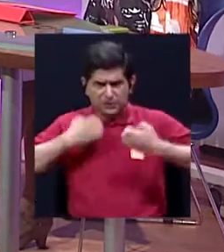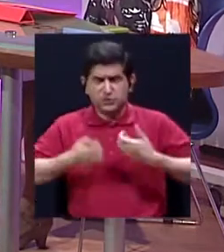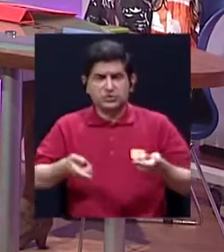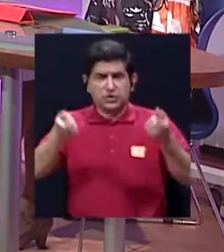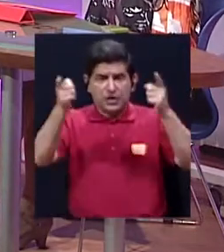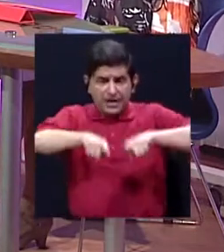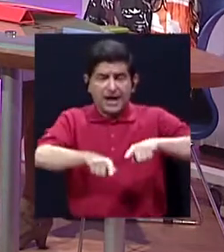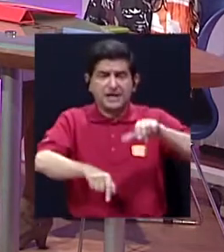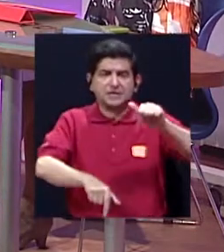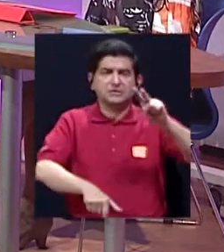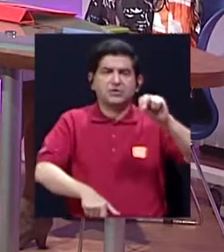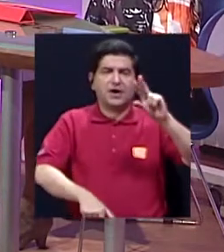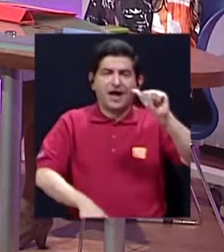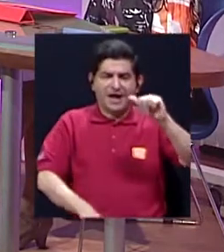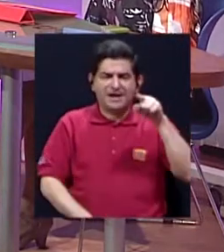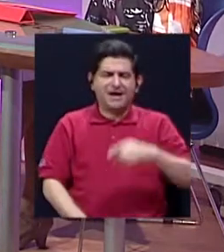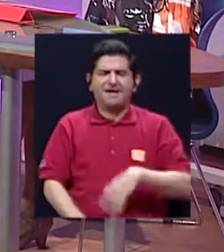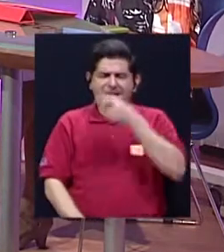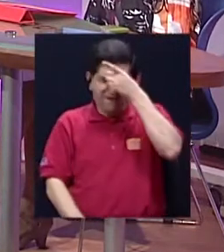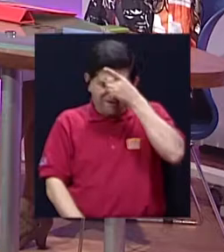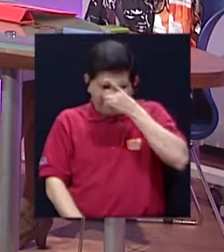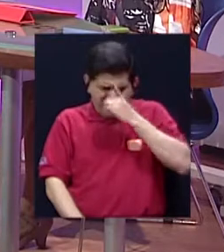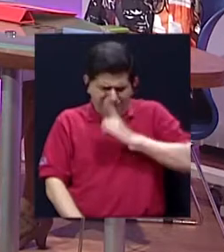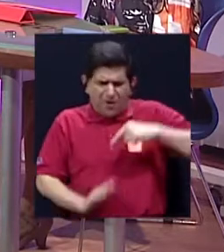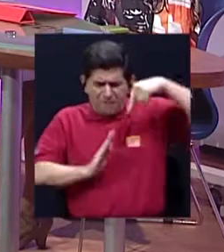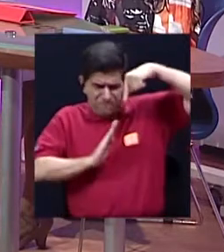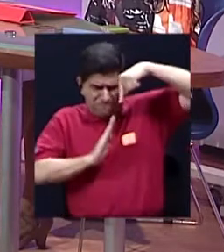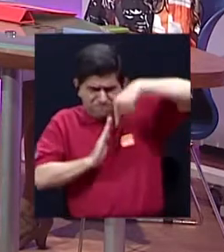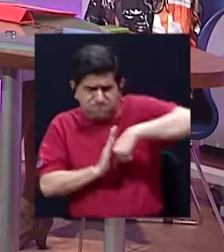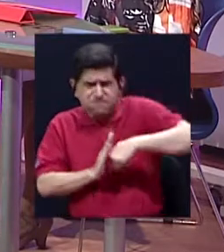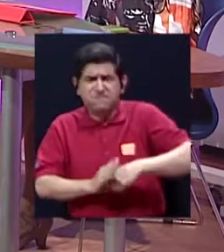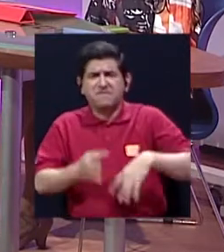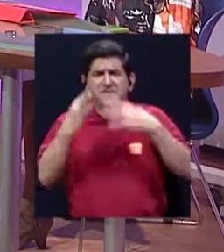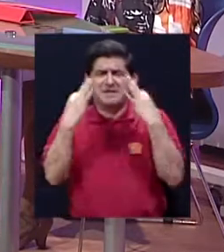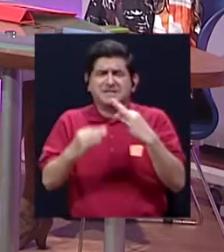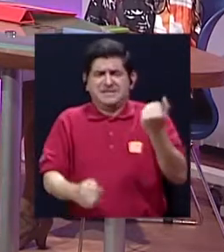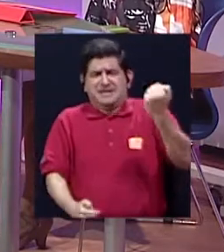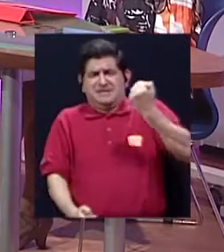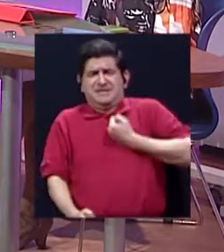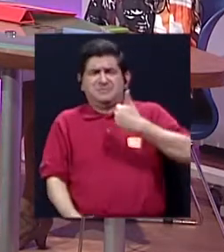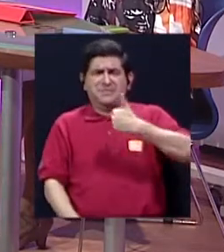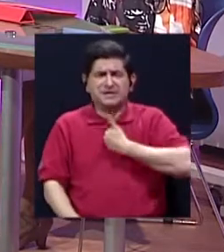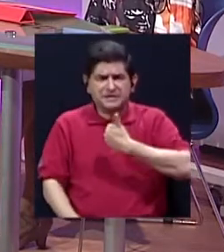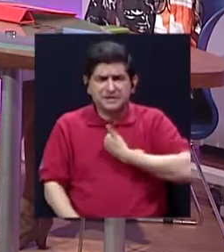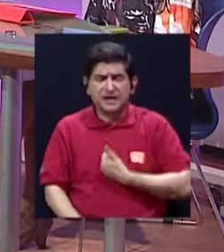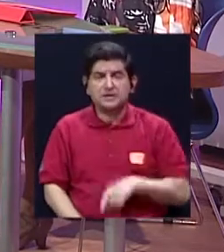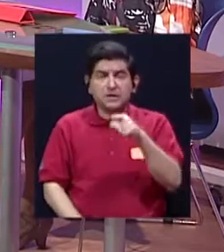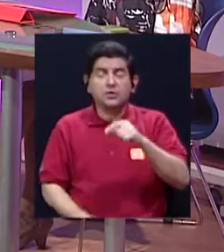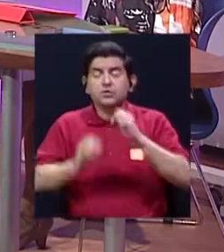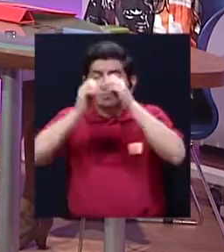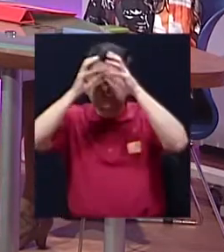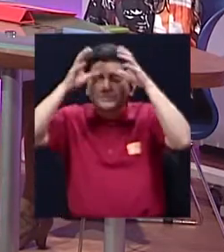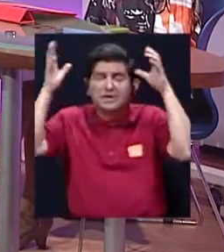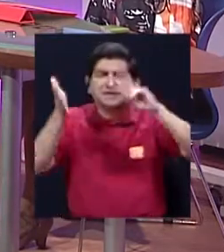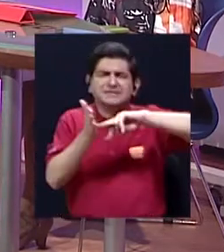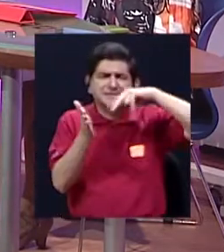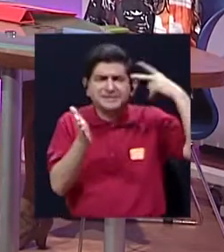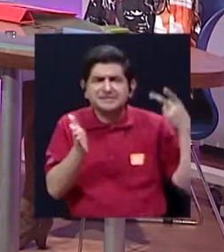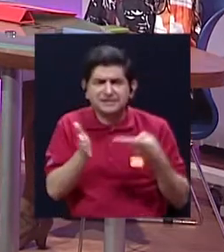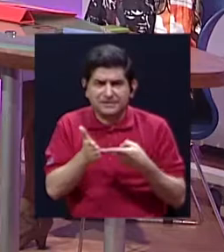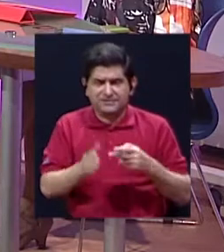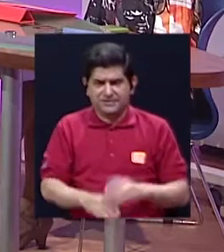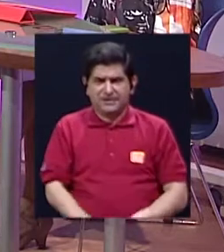de Ana con una depresión masiva con tendencias suicidas, porque usted se puede imaginar lo que significa,